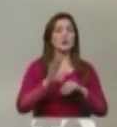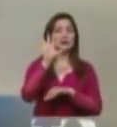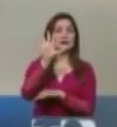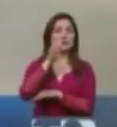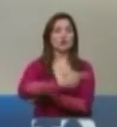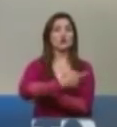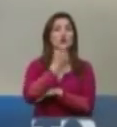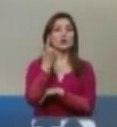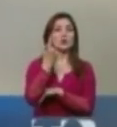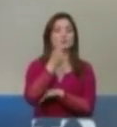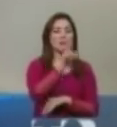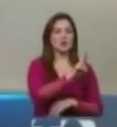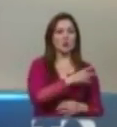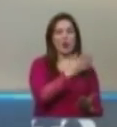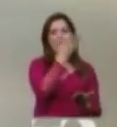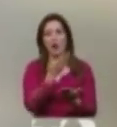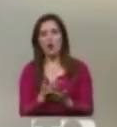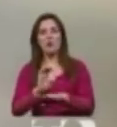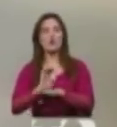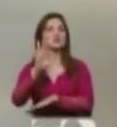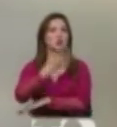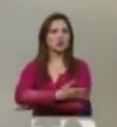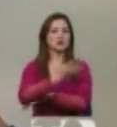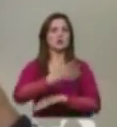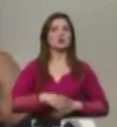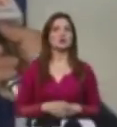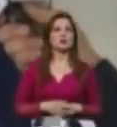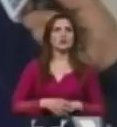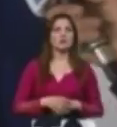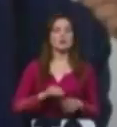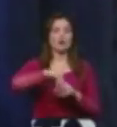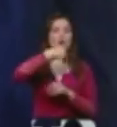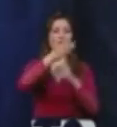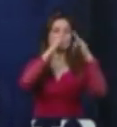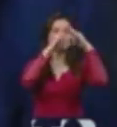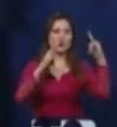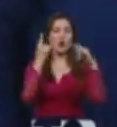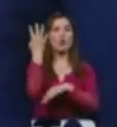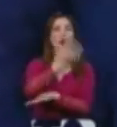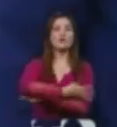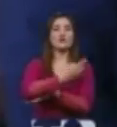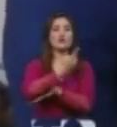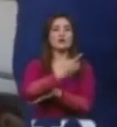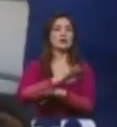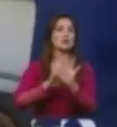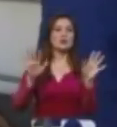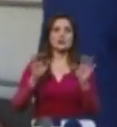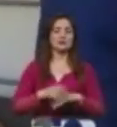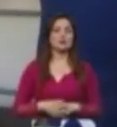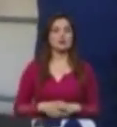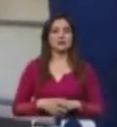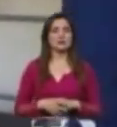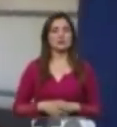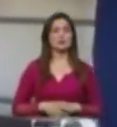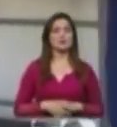días de haber llegado a nuestro país. Ahí en la terminal teníamos aproximadamente 4 días. Pues